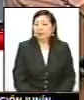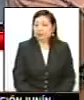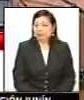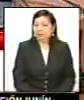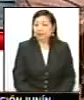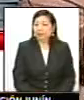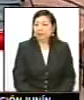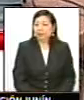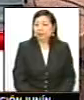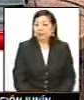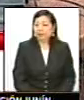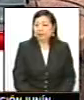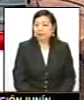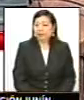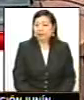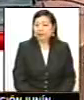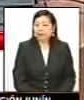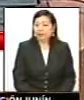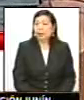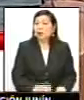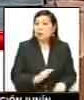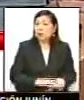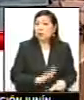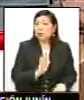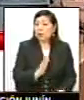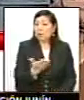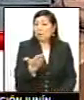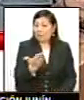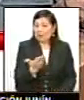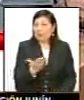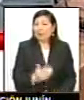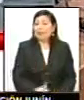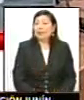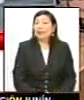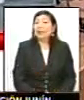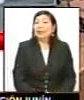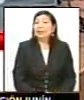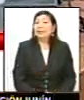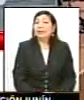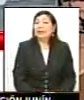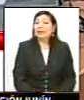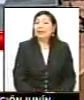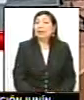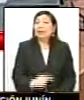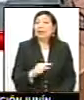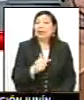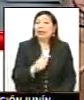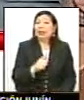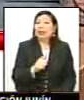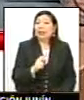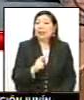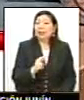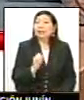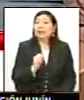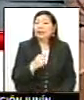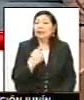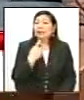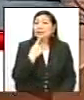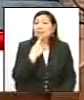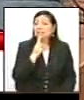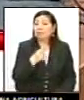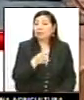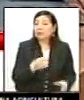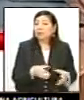Sí, presidente. Señor congresista, en relación al pedido, a la cuestión que planteaba el congresista Luis Galarreta, sí corresponde a